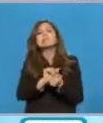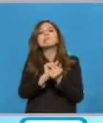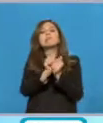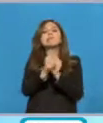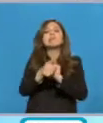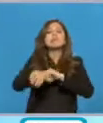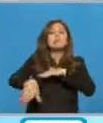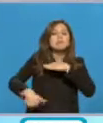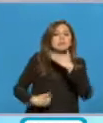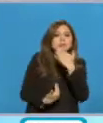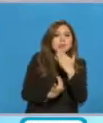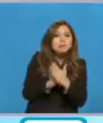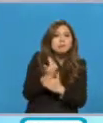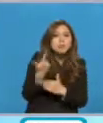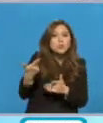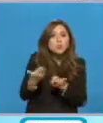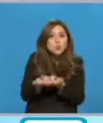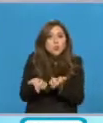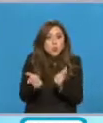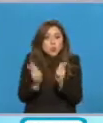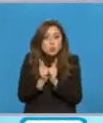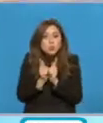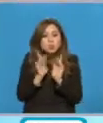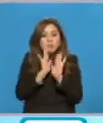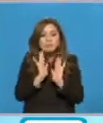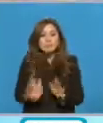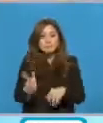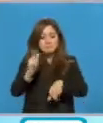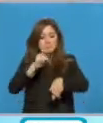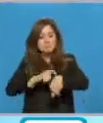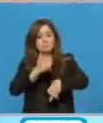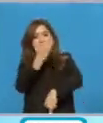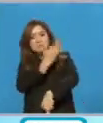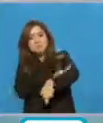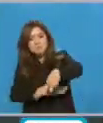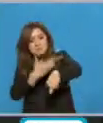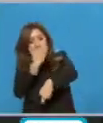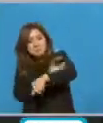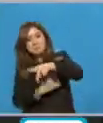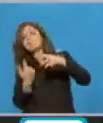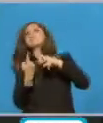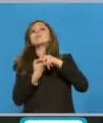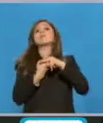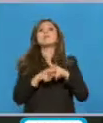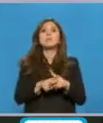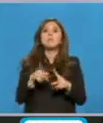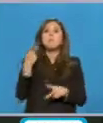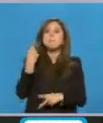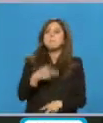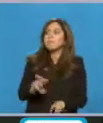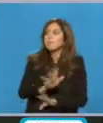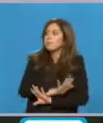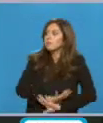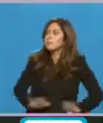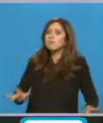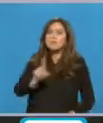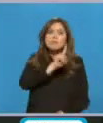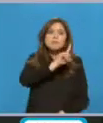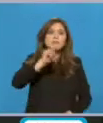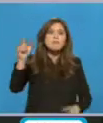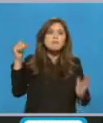en la mañana los grupos iban a empezar hasta en la tarde. Sí. Pero ya en la mañana ya estaban las 100,000 personas